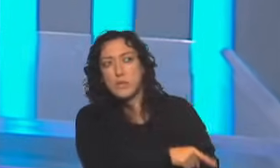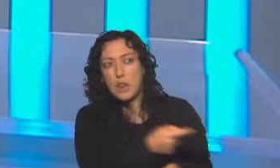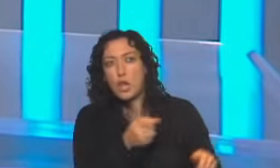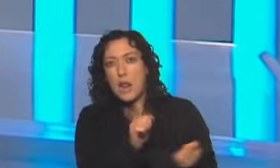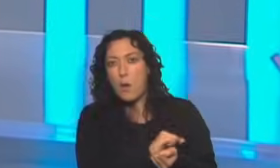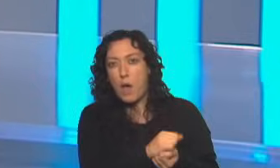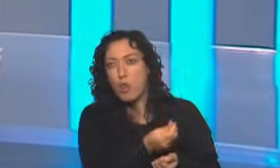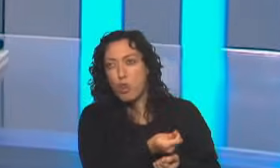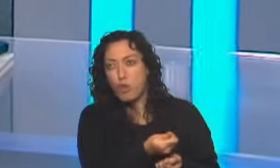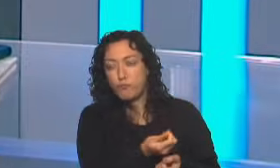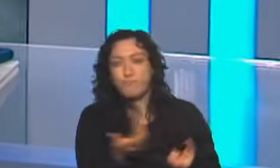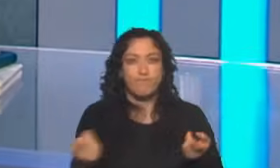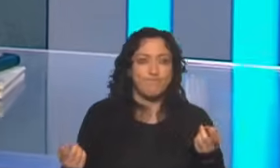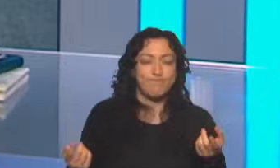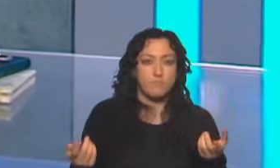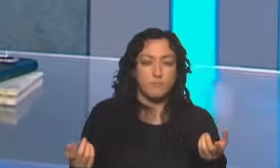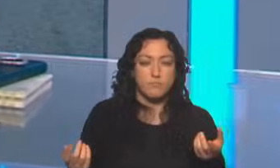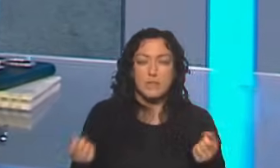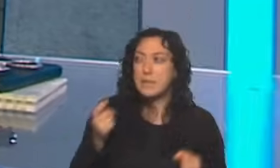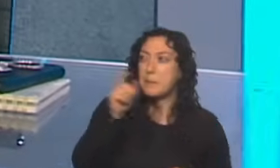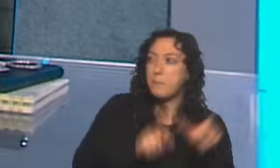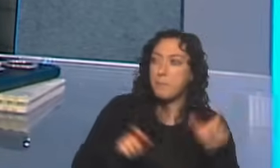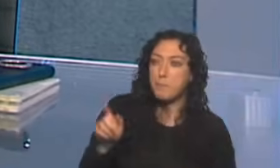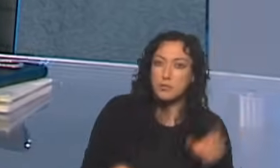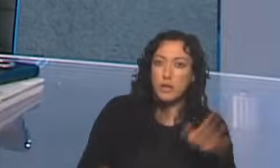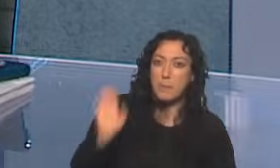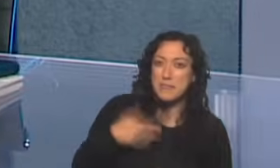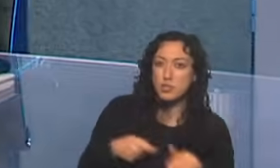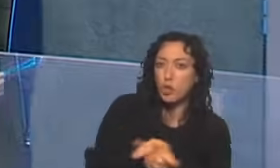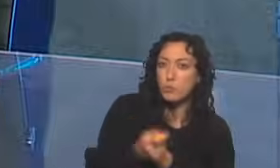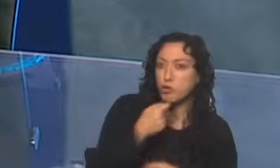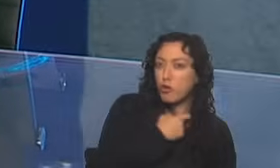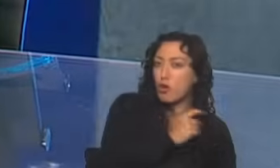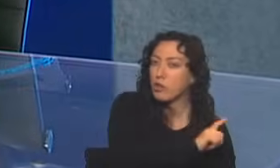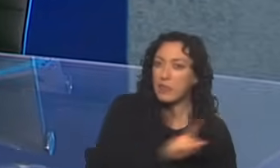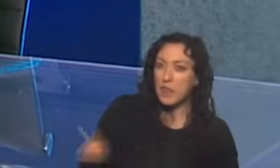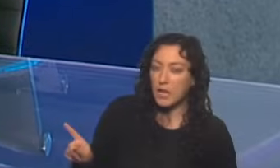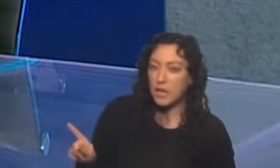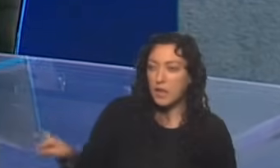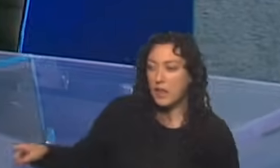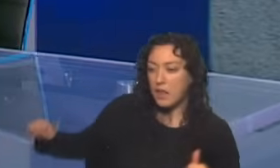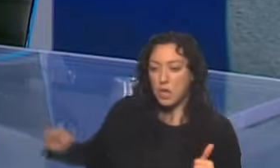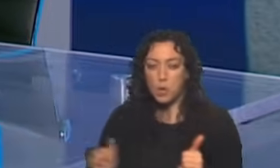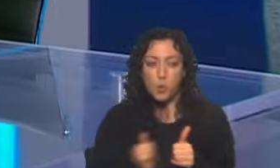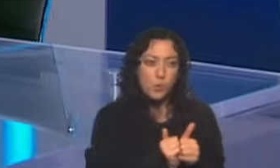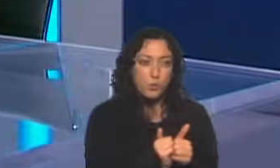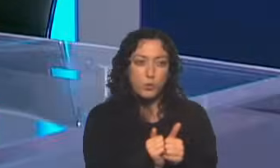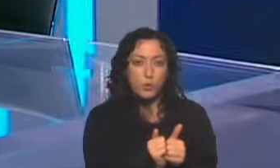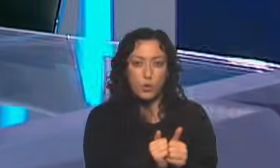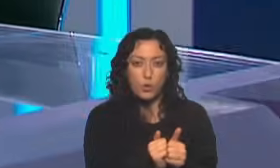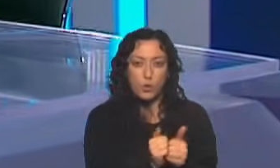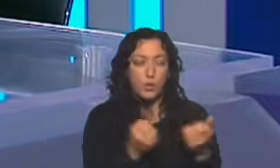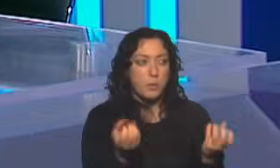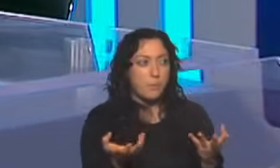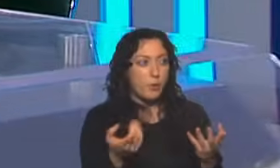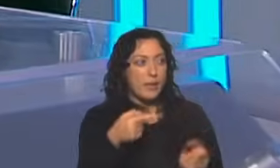vincular justamente estas cuestiones, ¿no? Si la demanda es mayoritariamente por corrupción, pero a su vez el delfín de alguien que no se pudo presentar porque